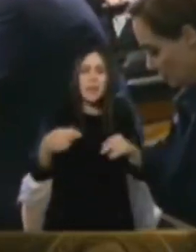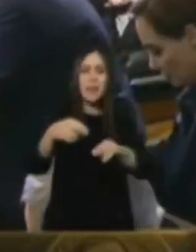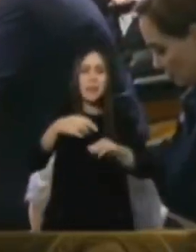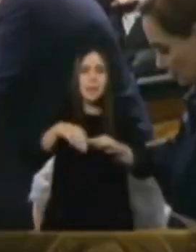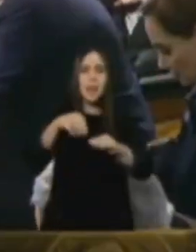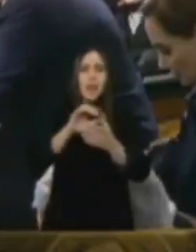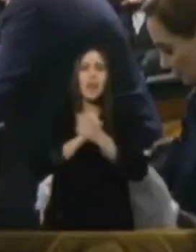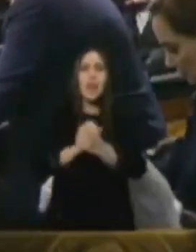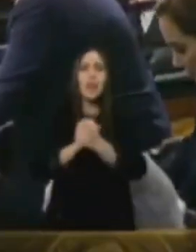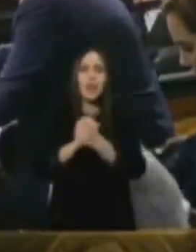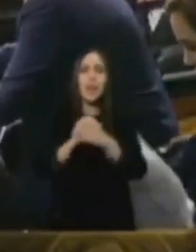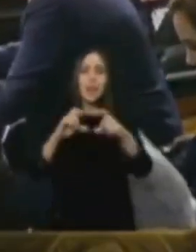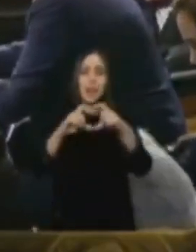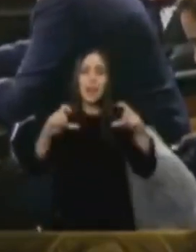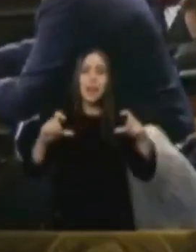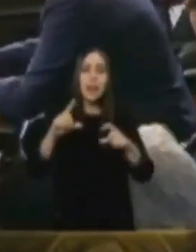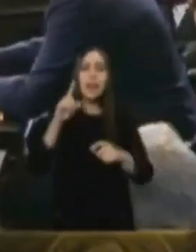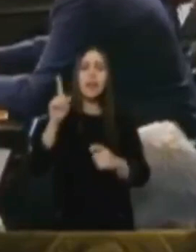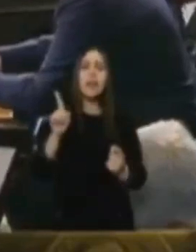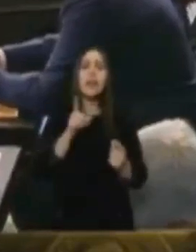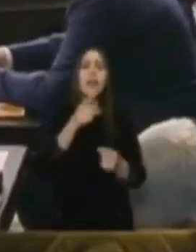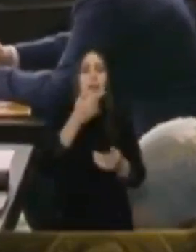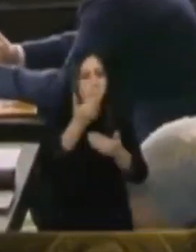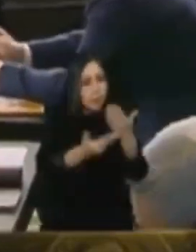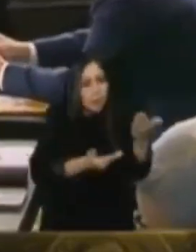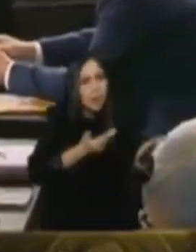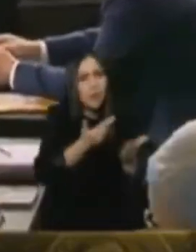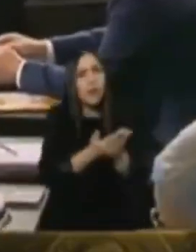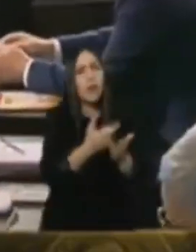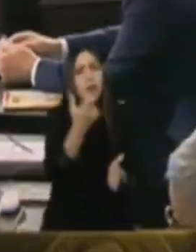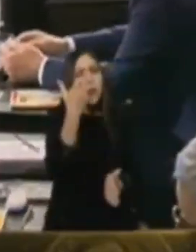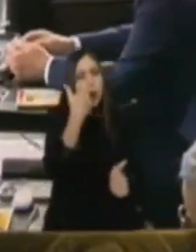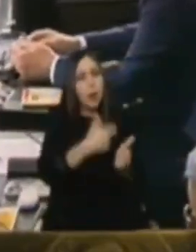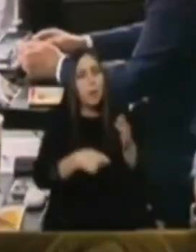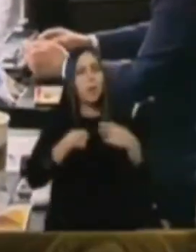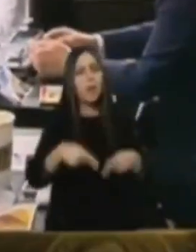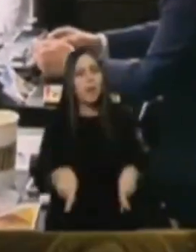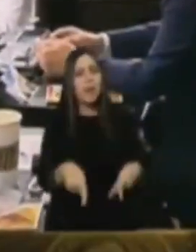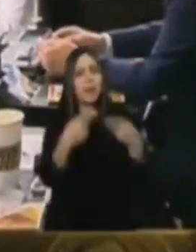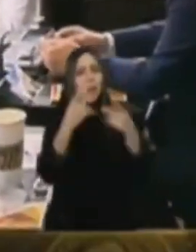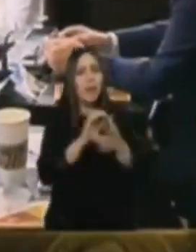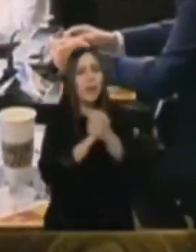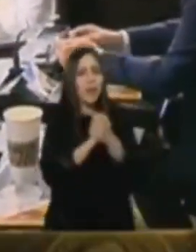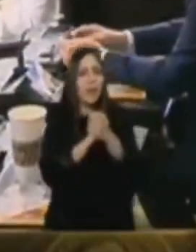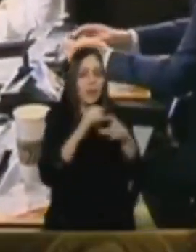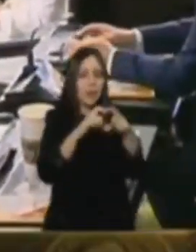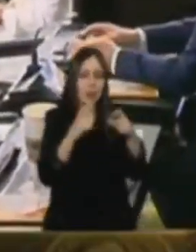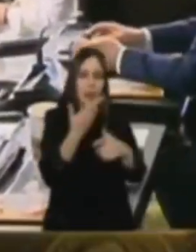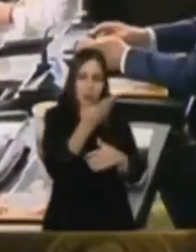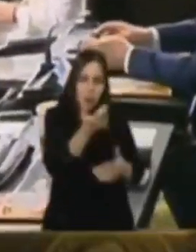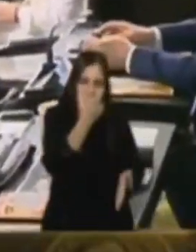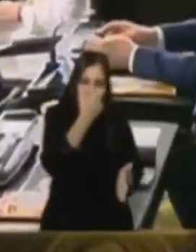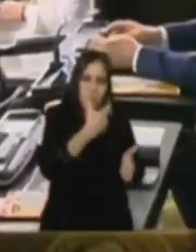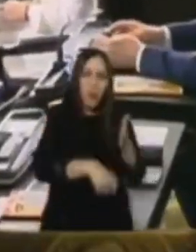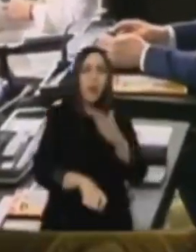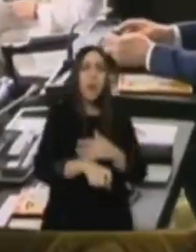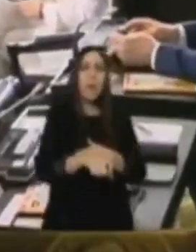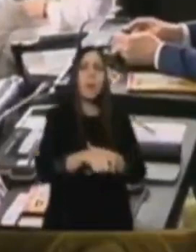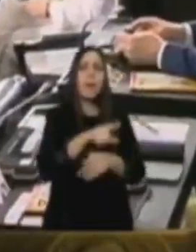lotería. Decían, cómpreme, güerita, cómpreme el cachito, cómpremelo para que se vaya